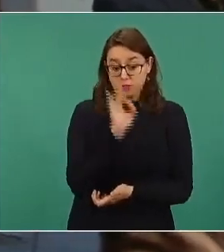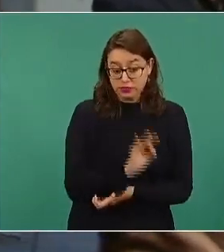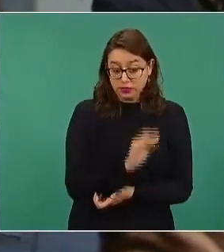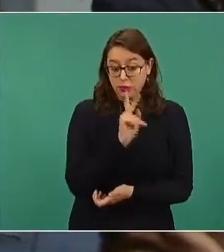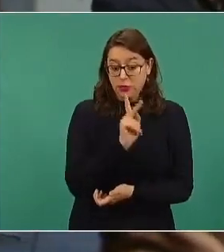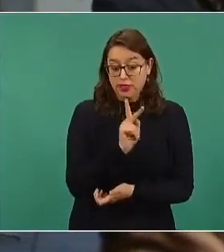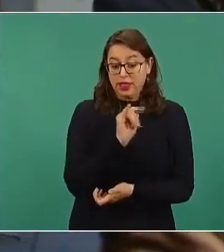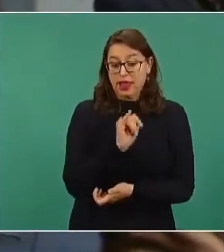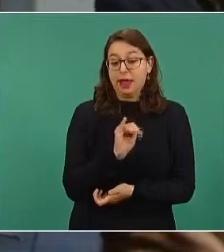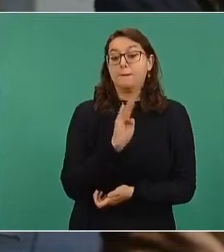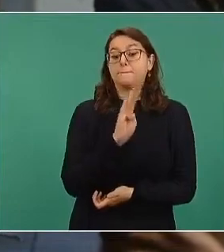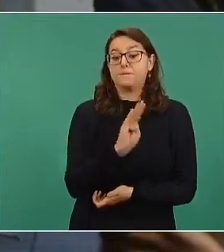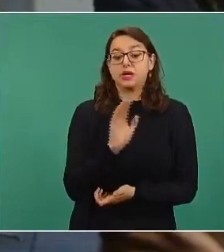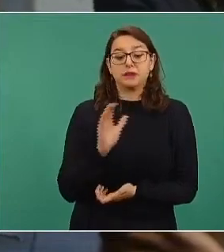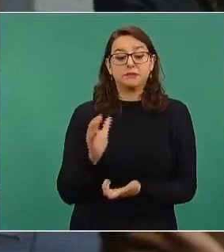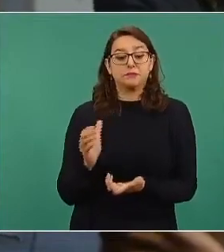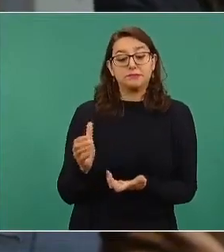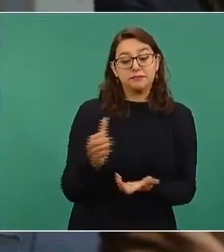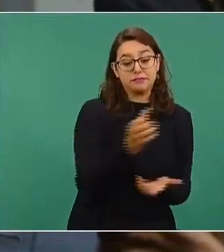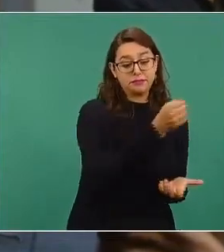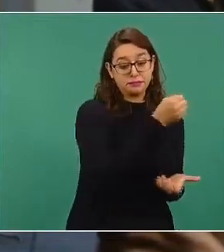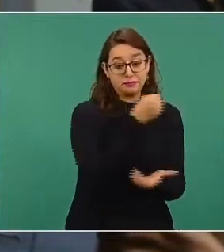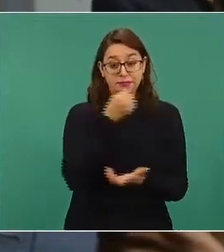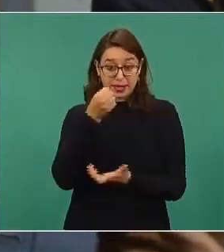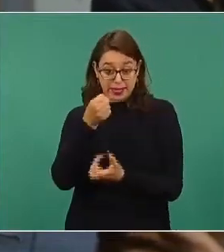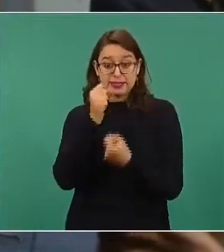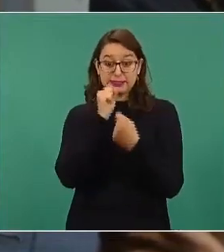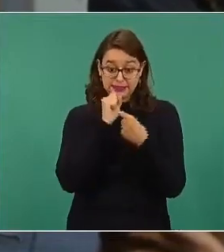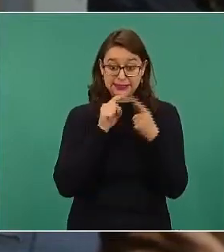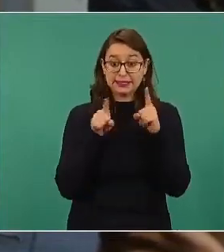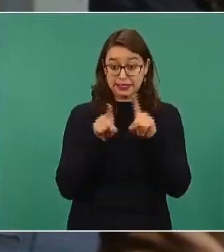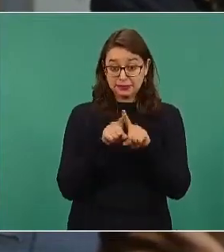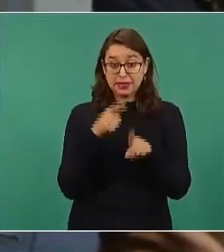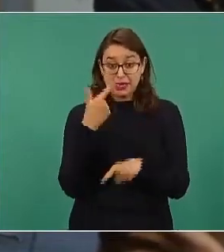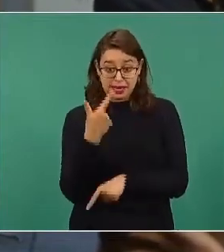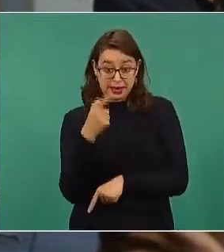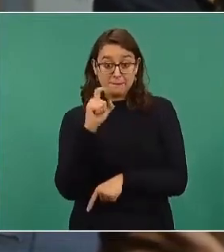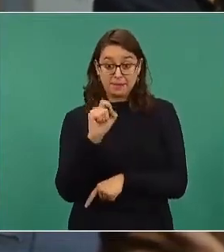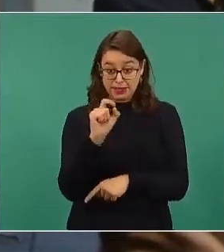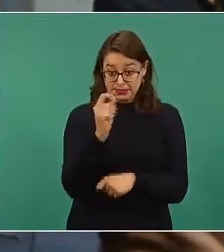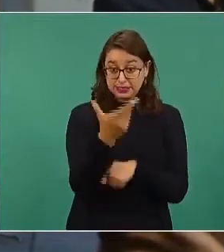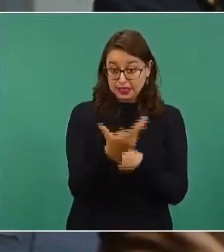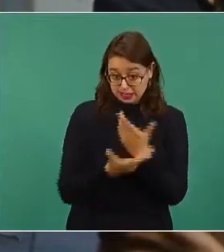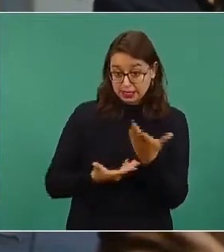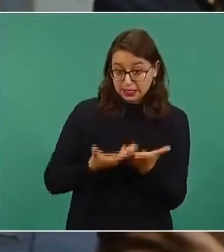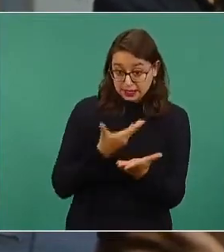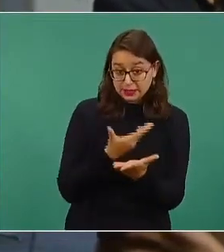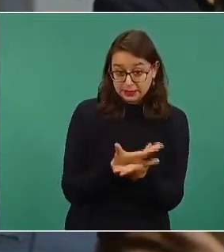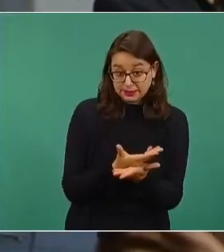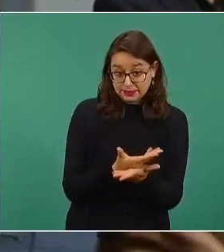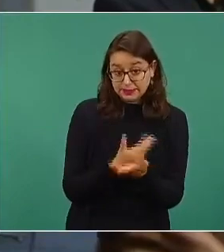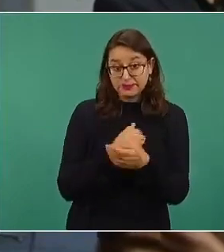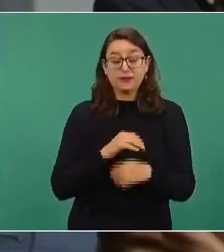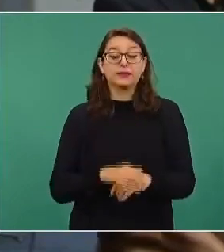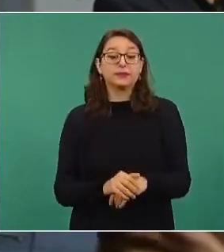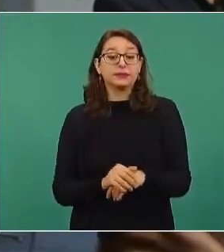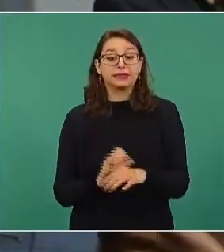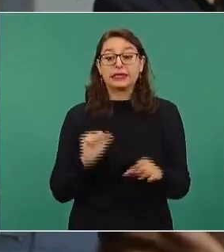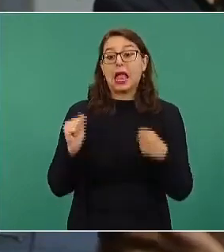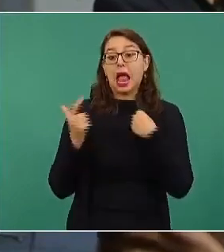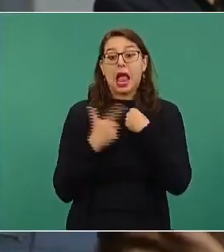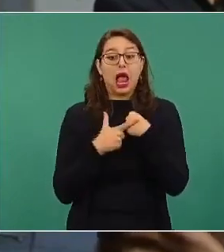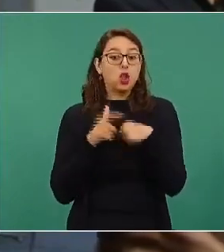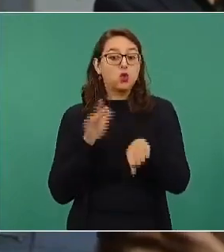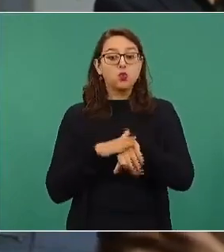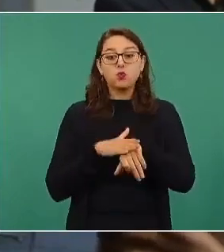G20, la pregunta sería si se va a presentar también el plan en el G20 y si se comentará algo sobre